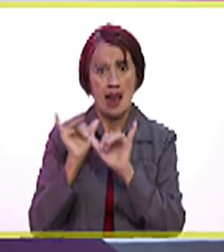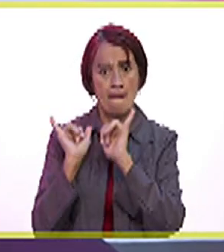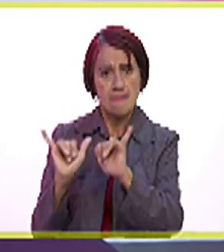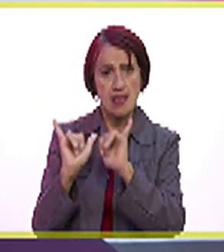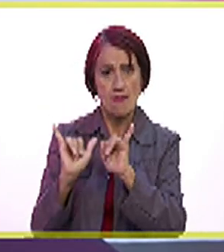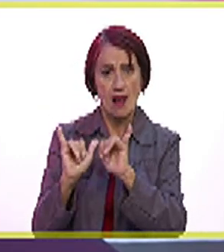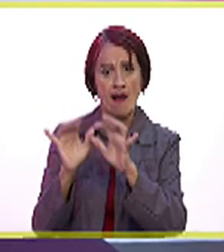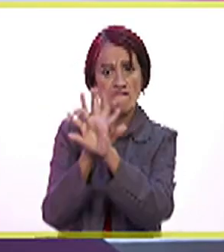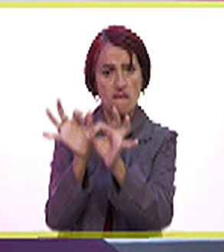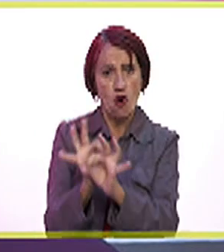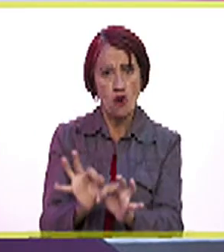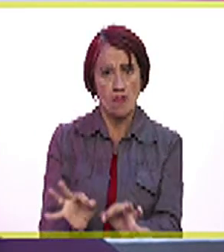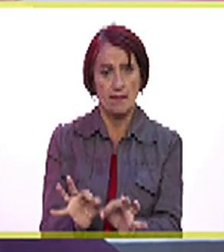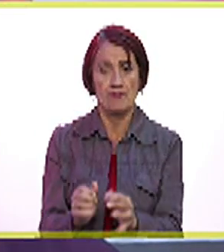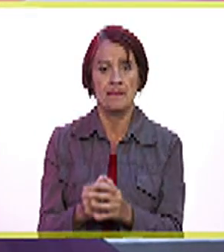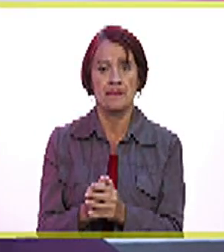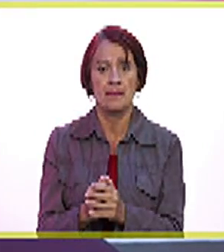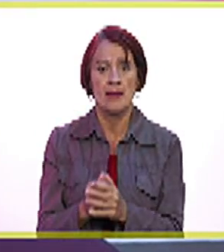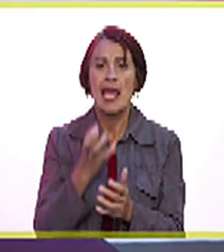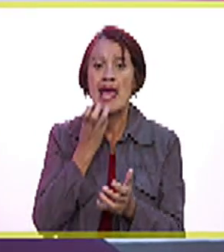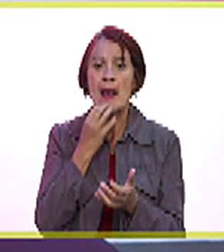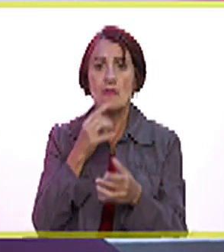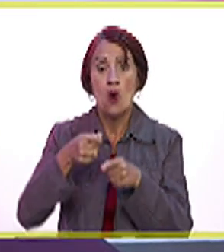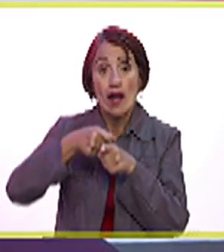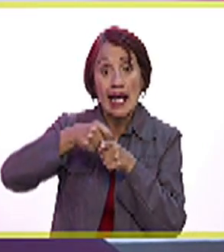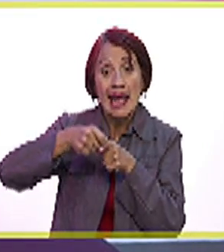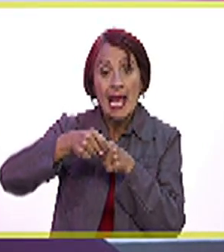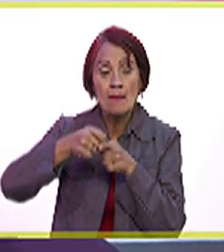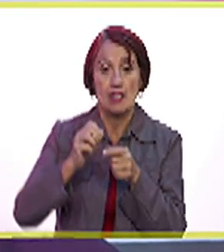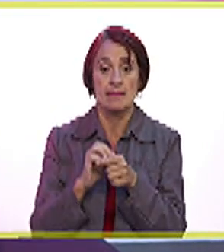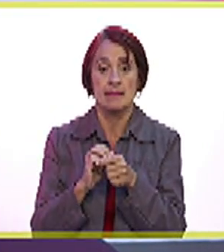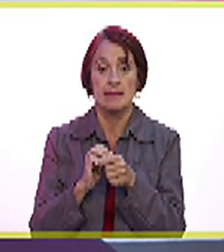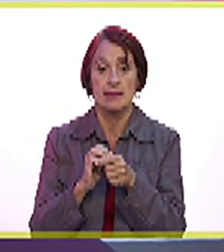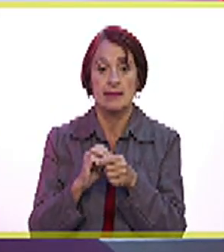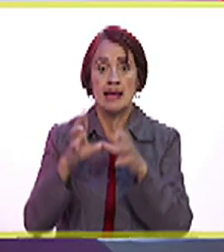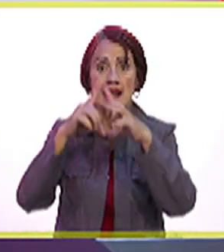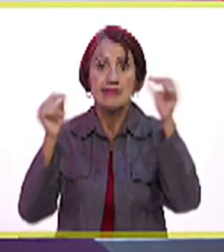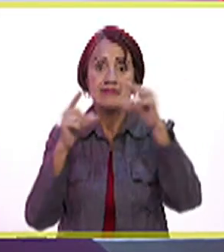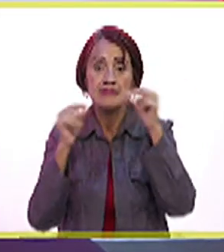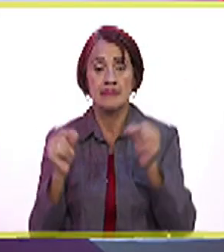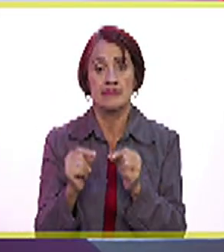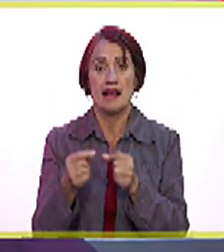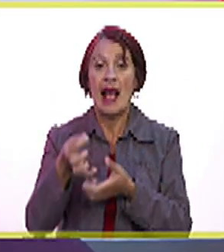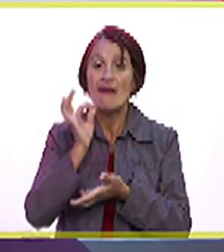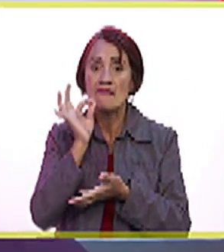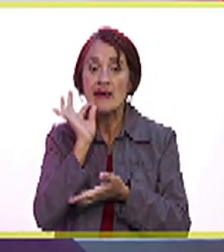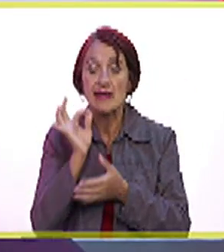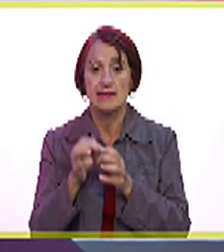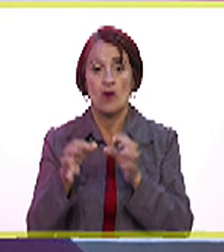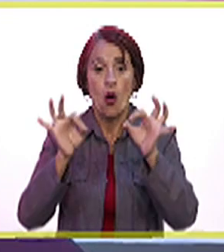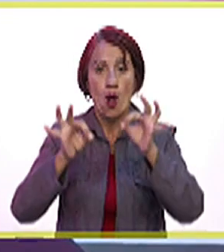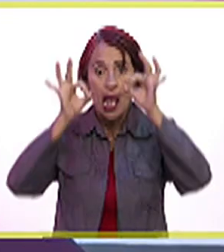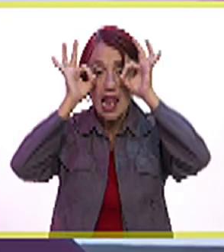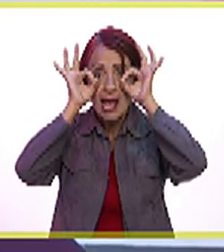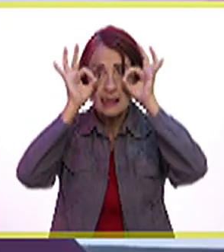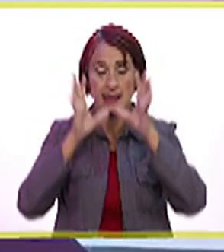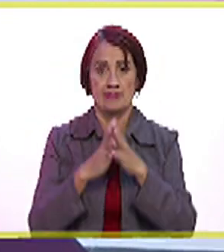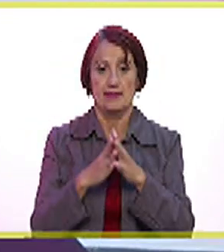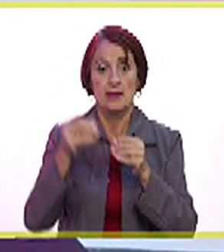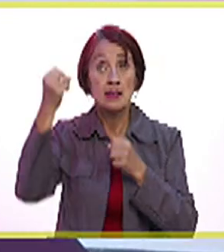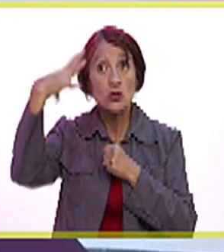Un ejemplo de ello sería crema, café, estrella o quizás lentes de